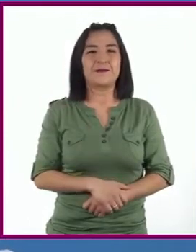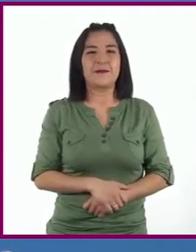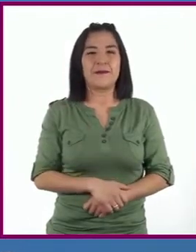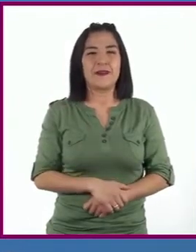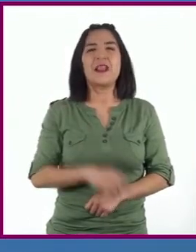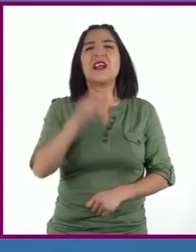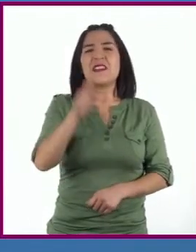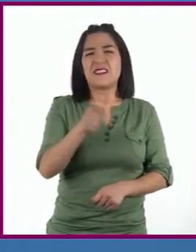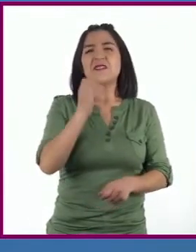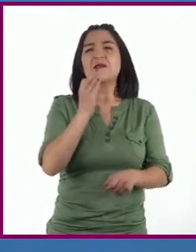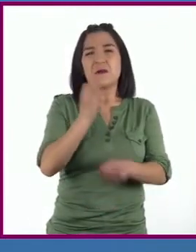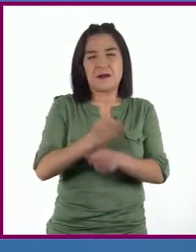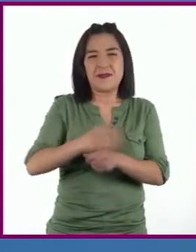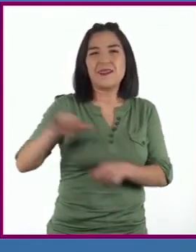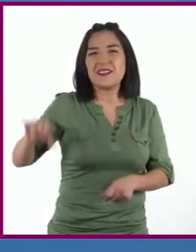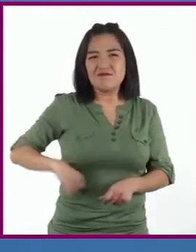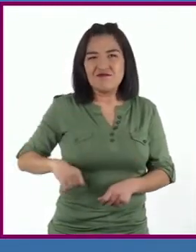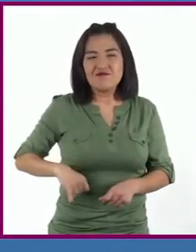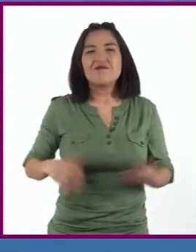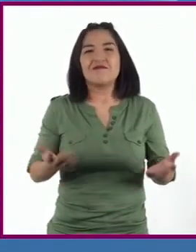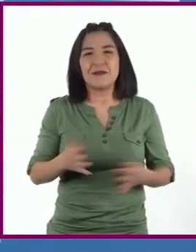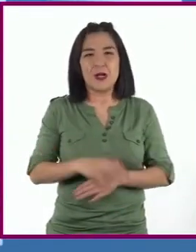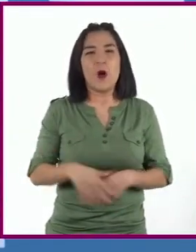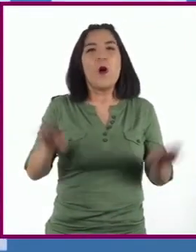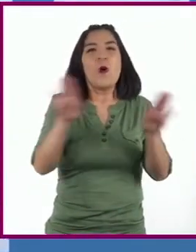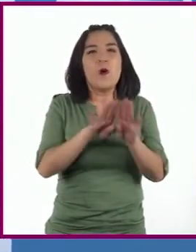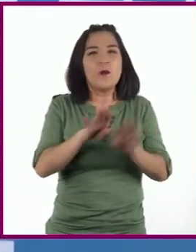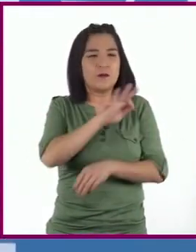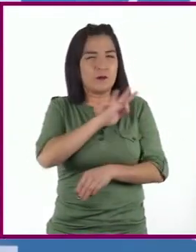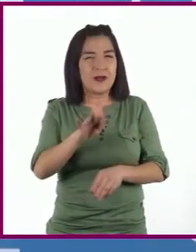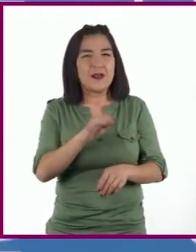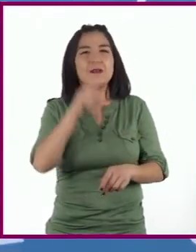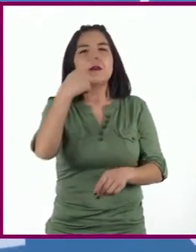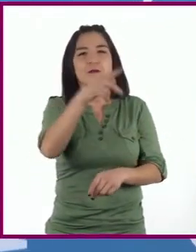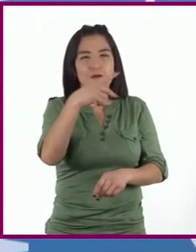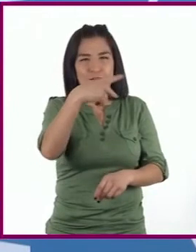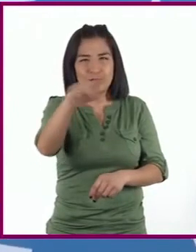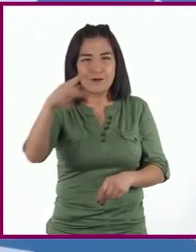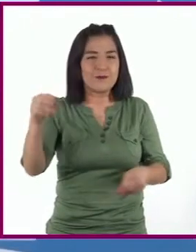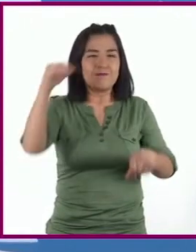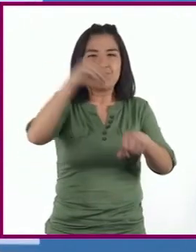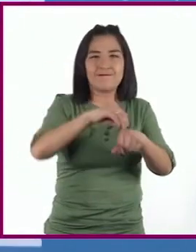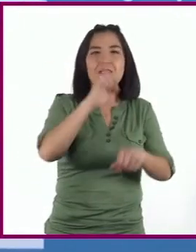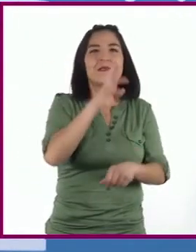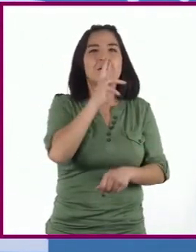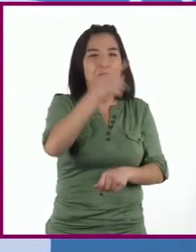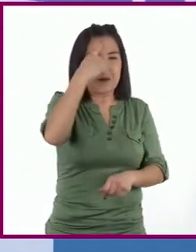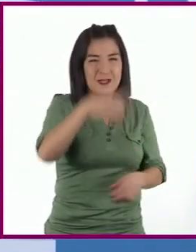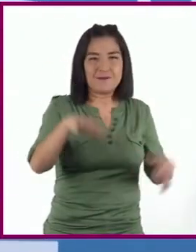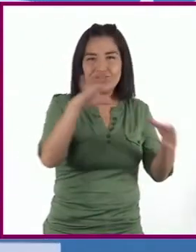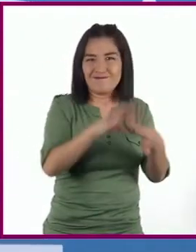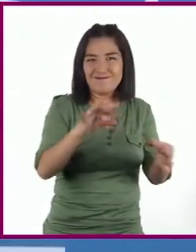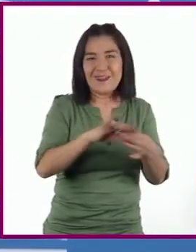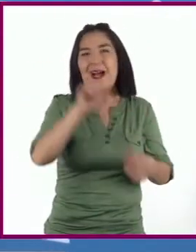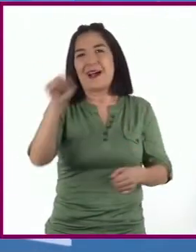Aquí lo interesante es cómo podrían argumentar su respuesta para explicársela a